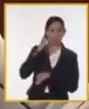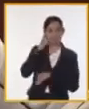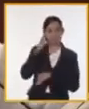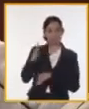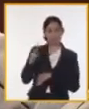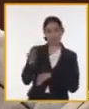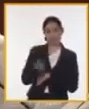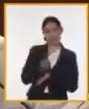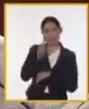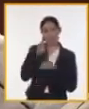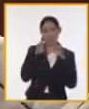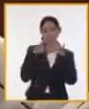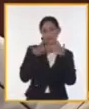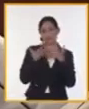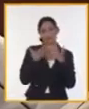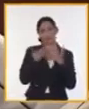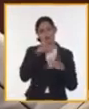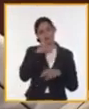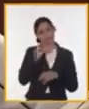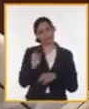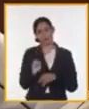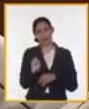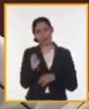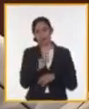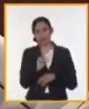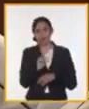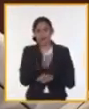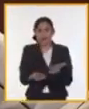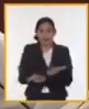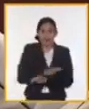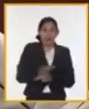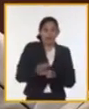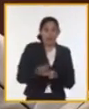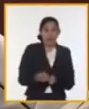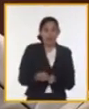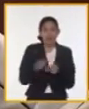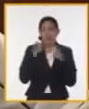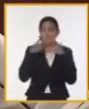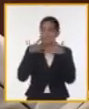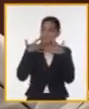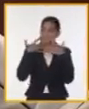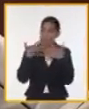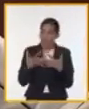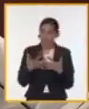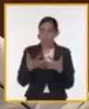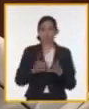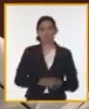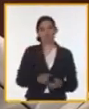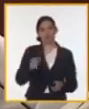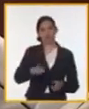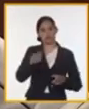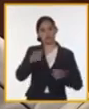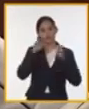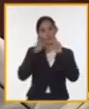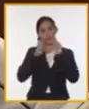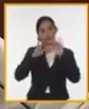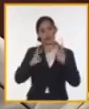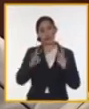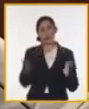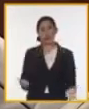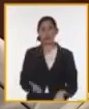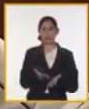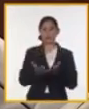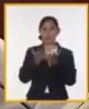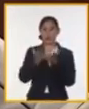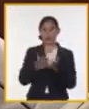para conocer del pasado. Que la historia, por su incidencia directa, intensa en